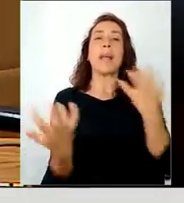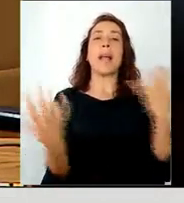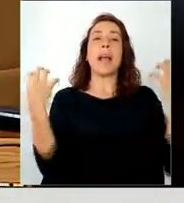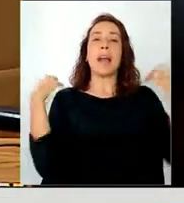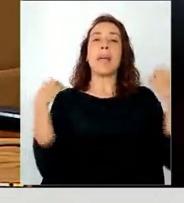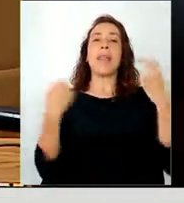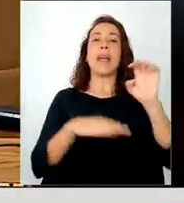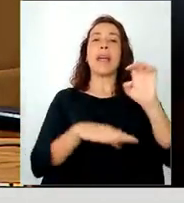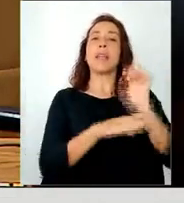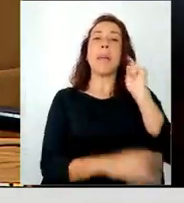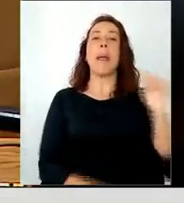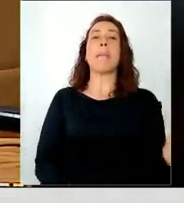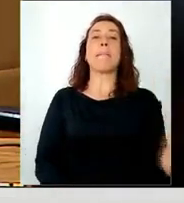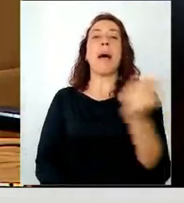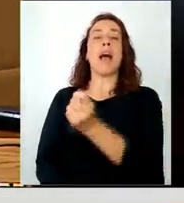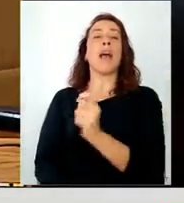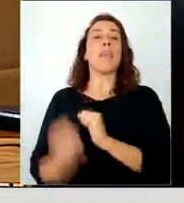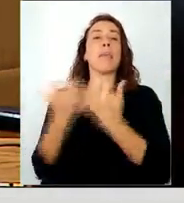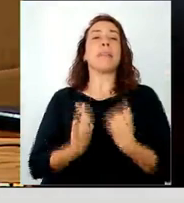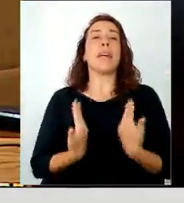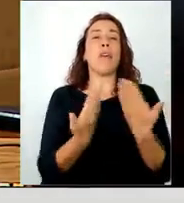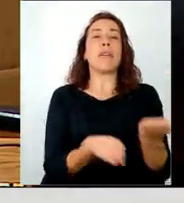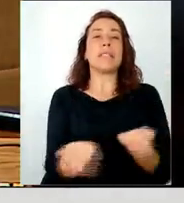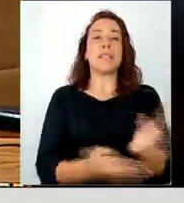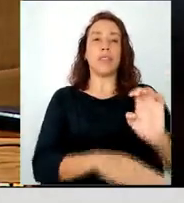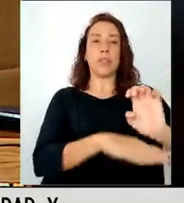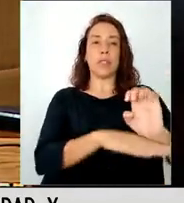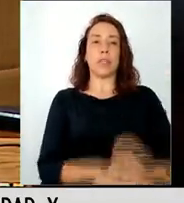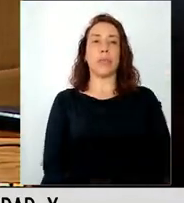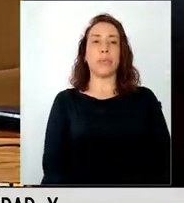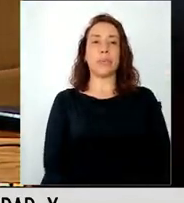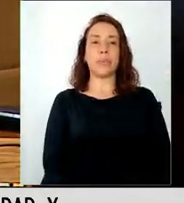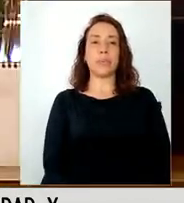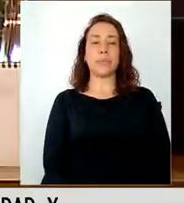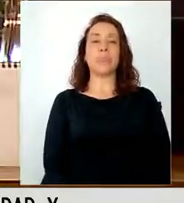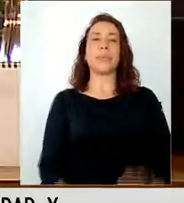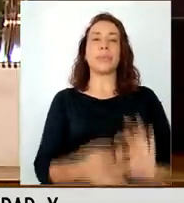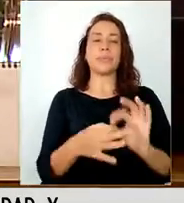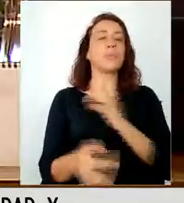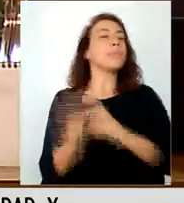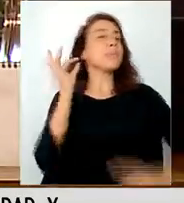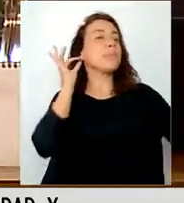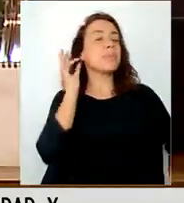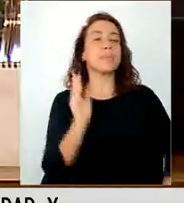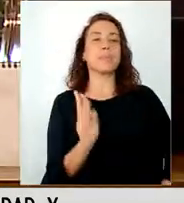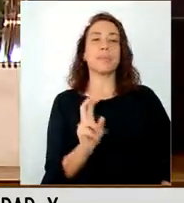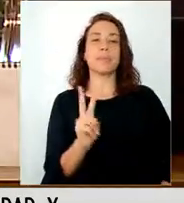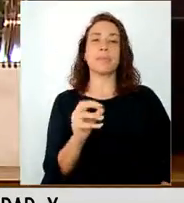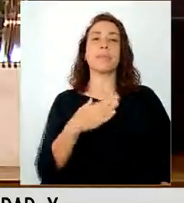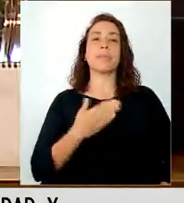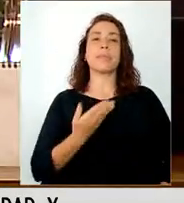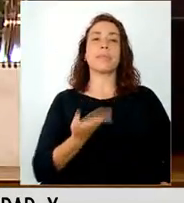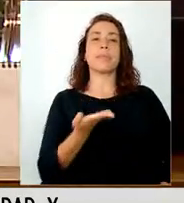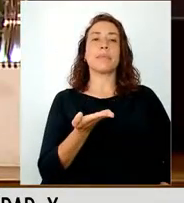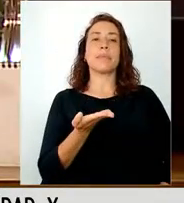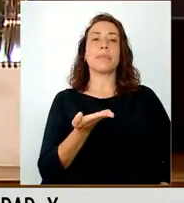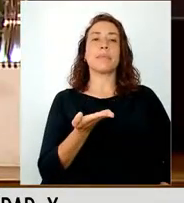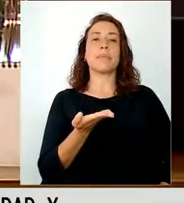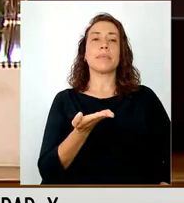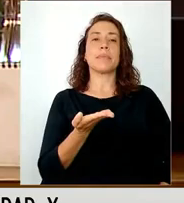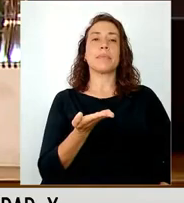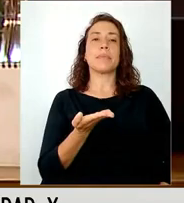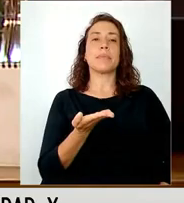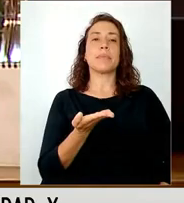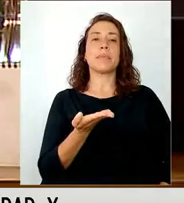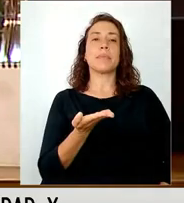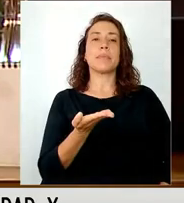proveedores Muchas gracias presidente bien muchas gracias diputada Bravo quiero solicitar autorización a la sala para el